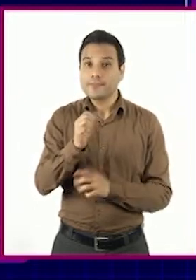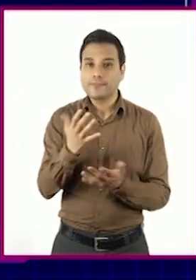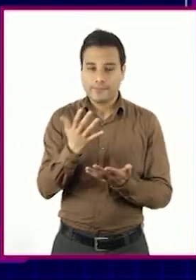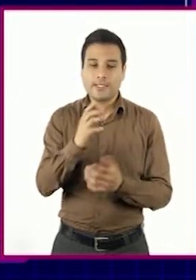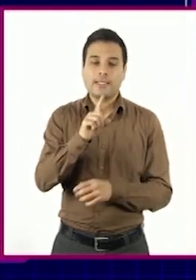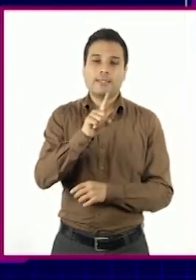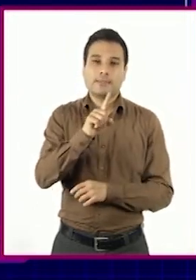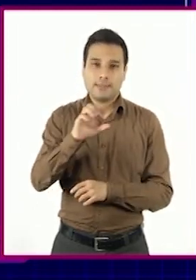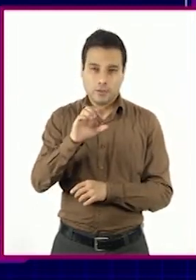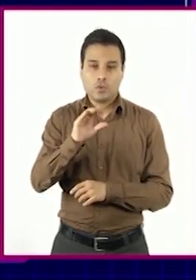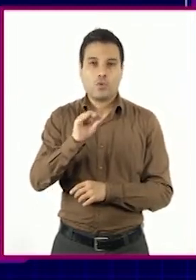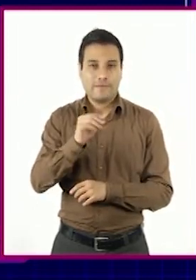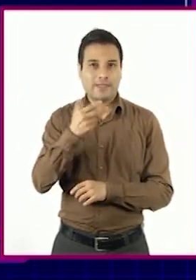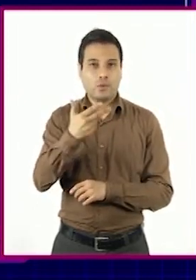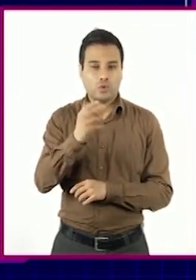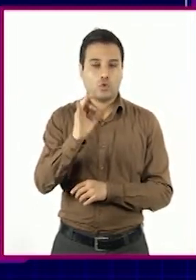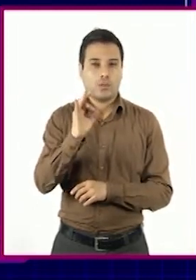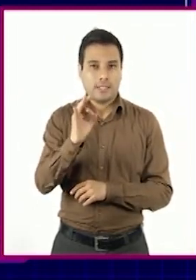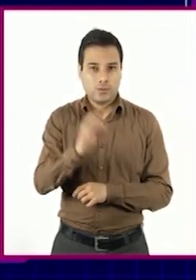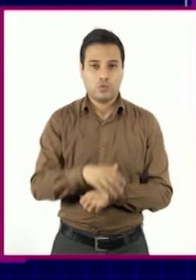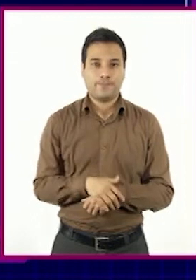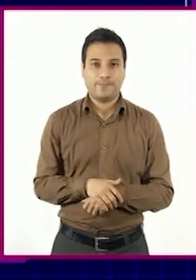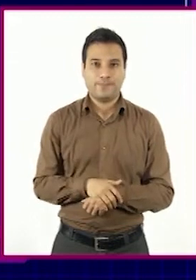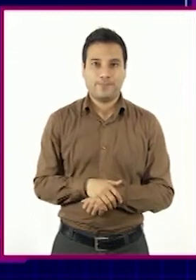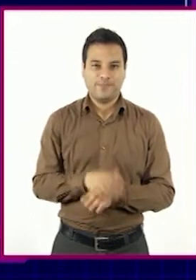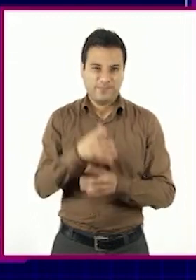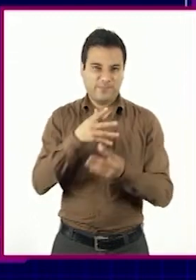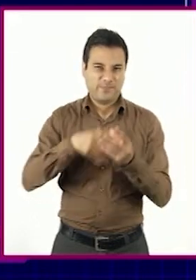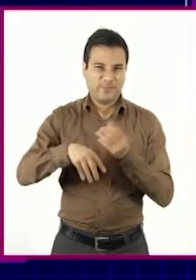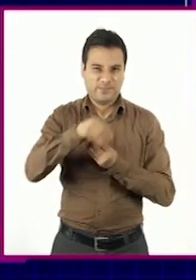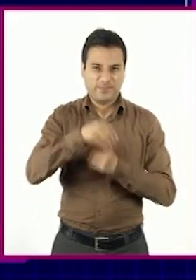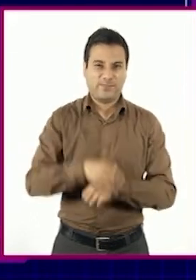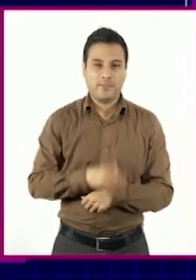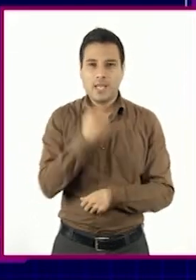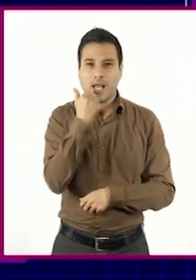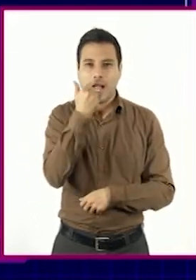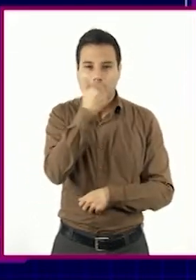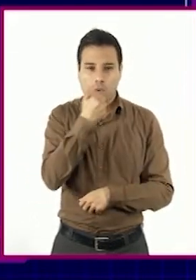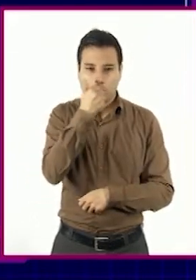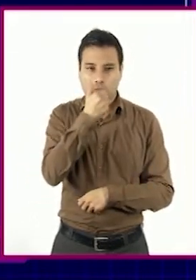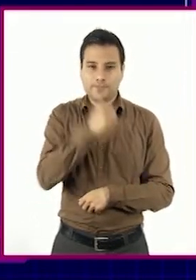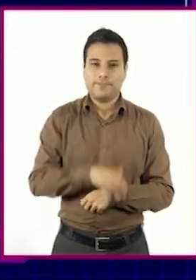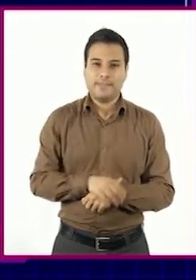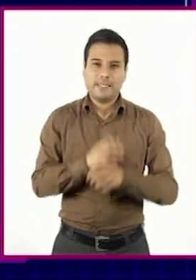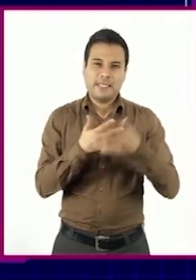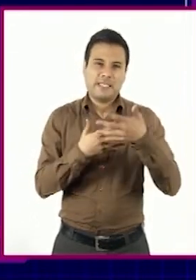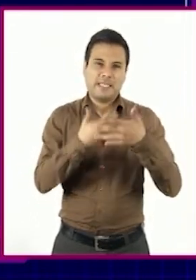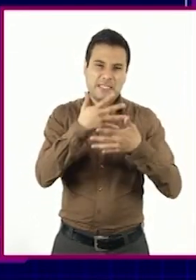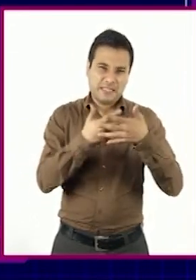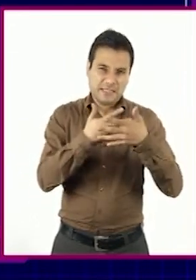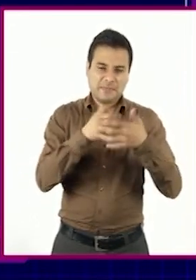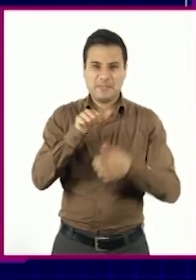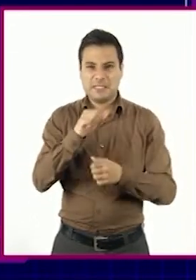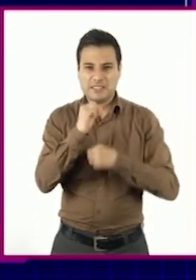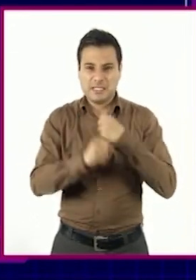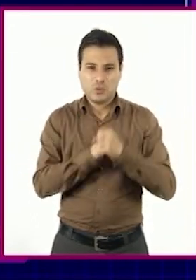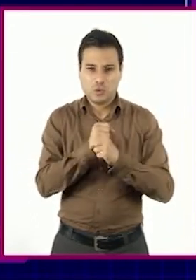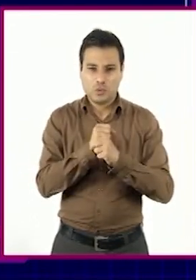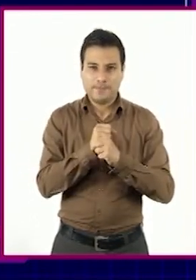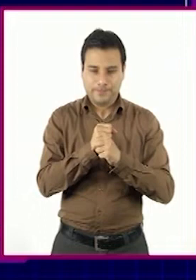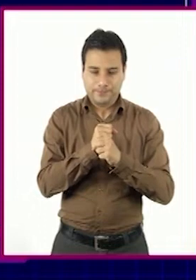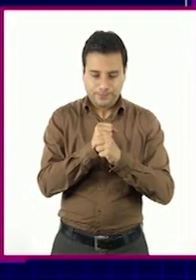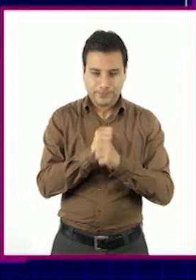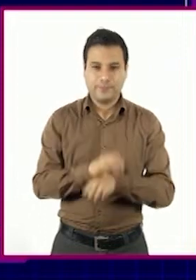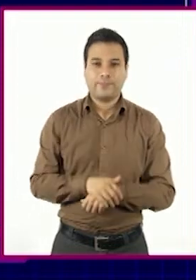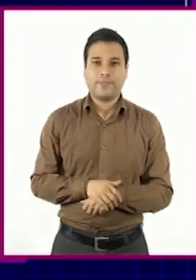de 198 grados. Para la categoría de alumnos entre 15 y 16 años con un total de 18 alumnos, el sector